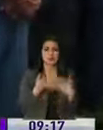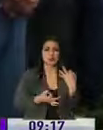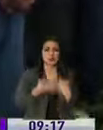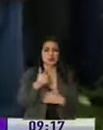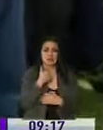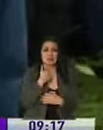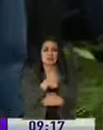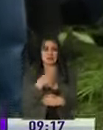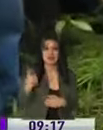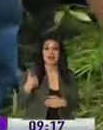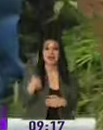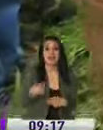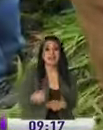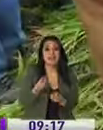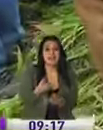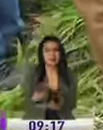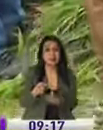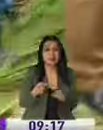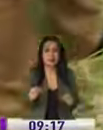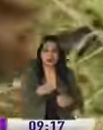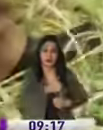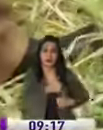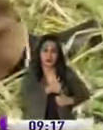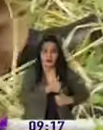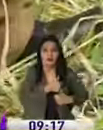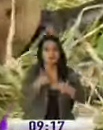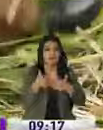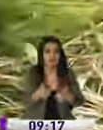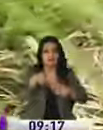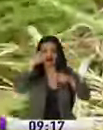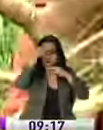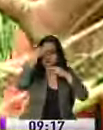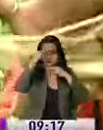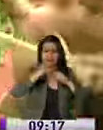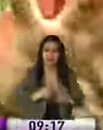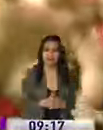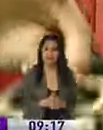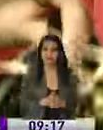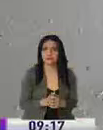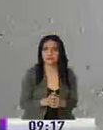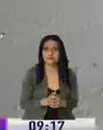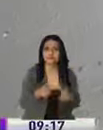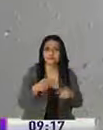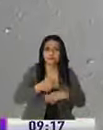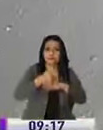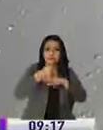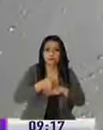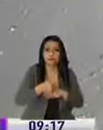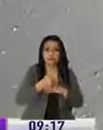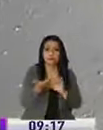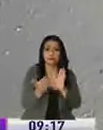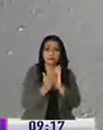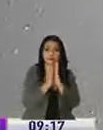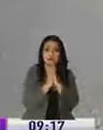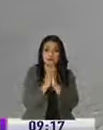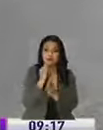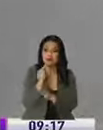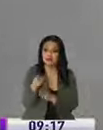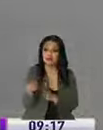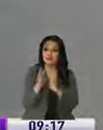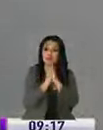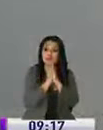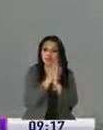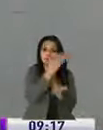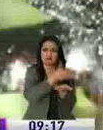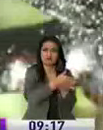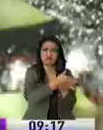que llegó desde Argentina, pero desde Canadá llegaban buenas noticias para los afectados. Ahí, la Corte de Apelaciones levantó la solicitud de